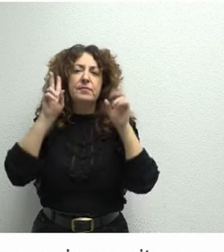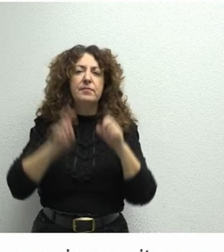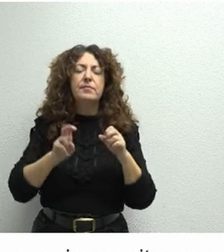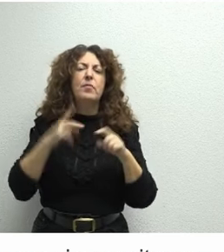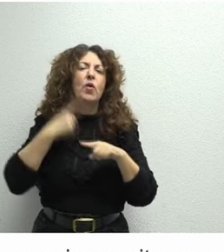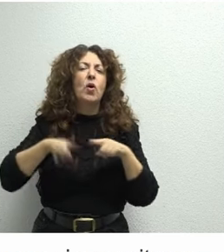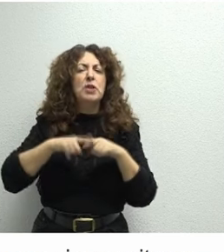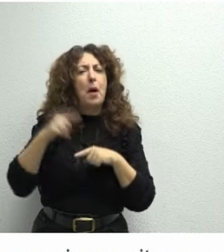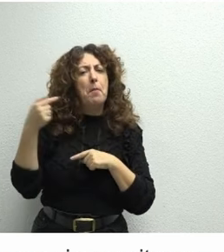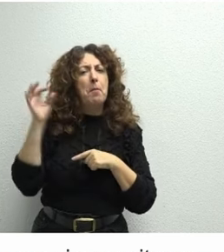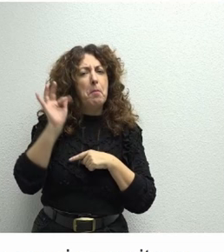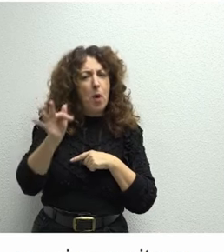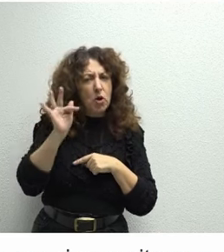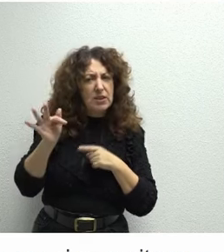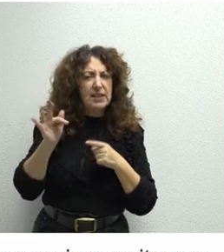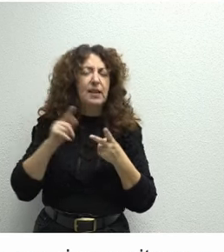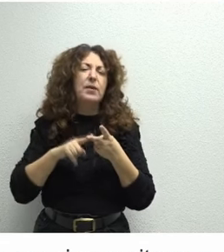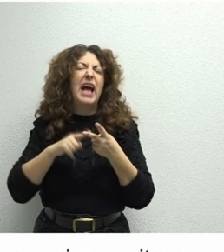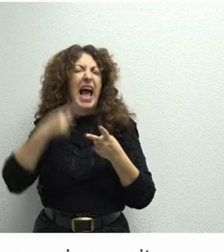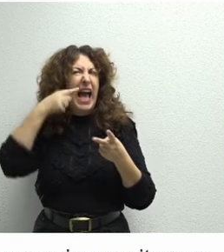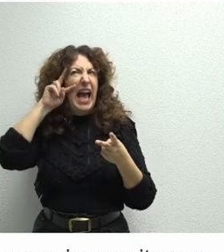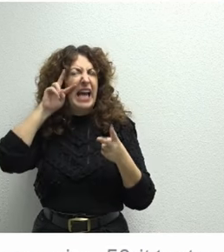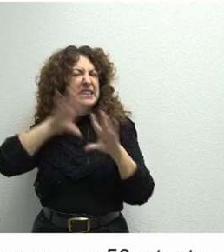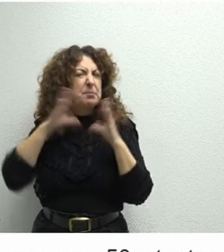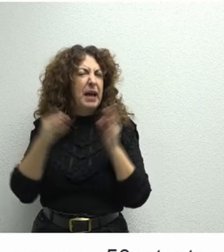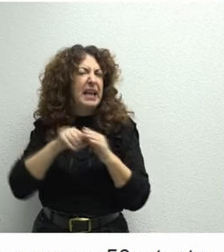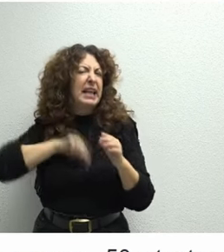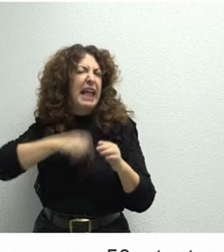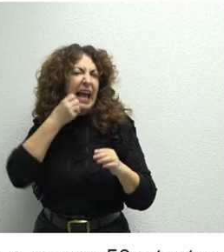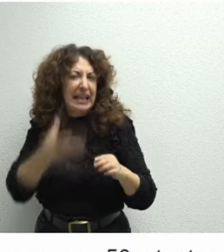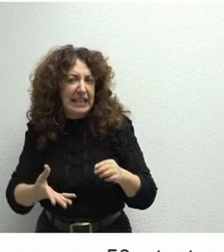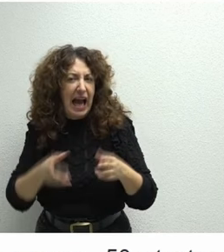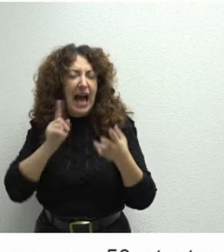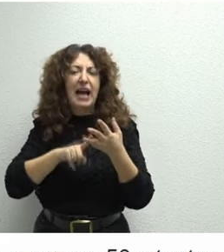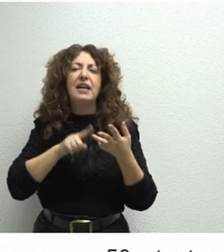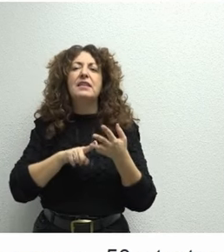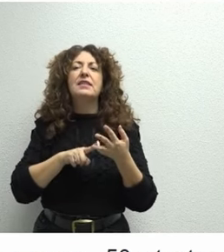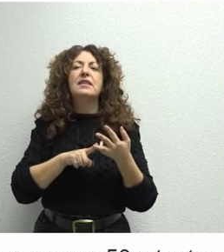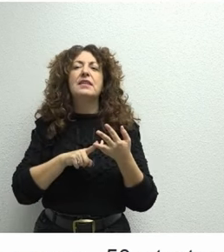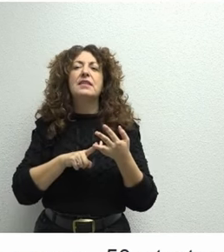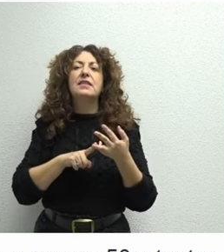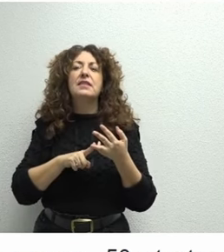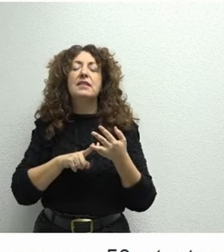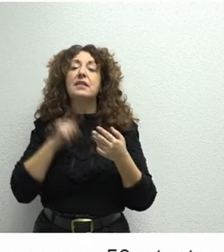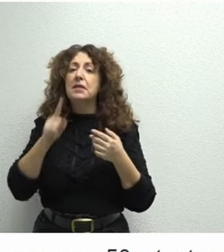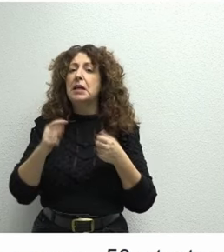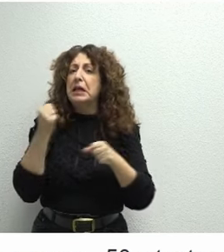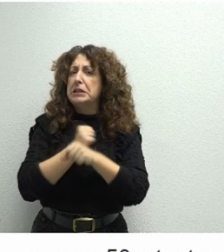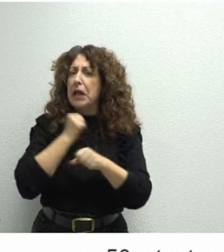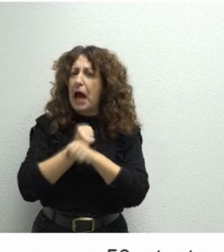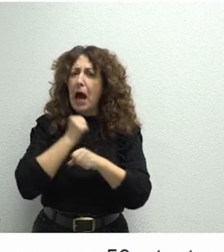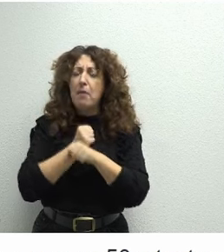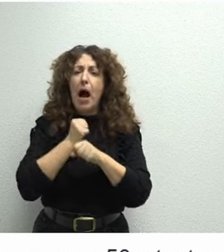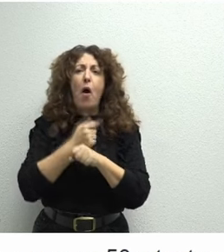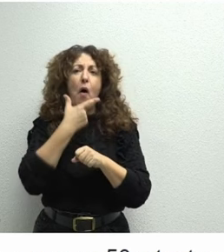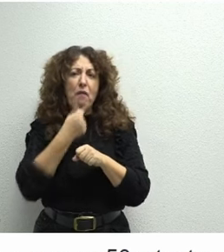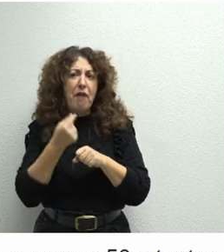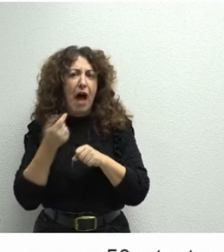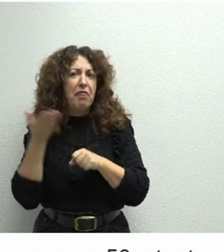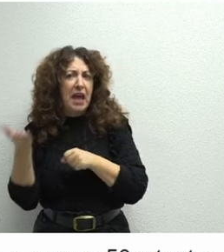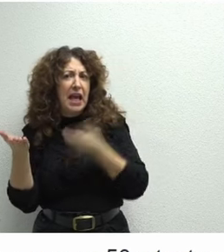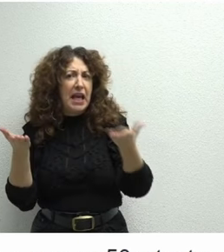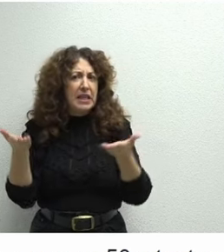positivos valoración de la experiencia eh si facilita el trabajo de unos u otros